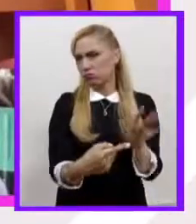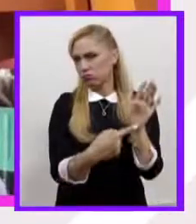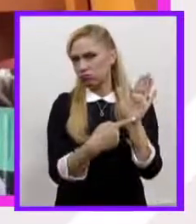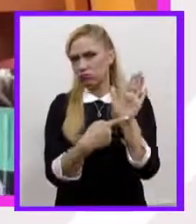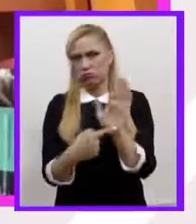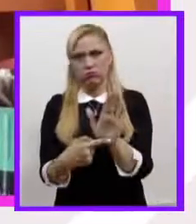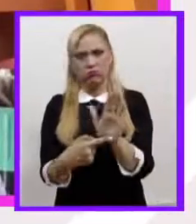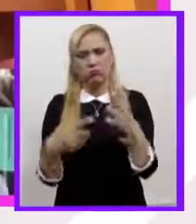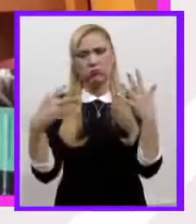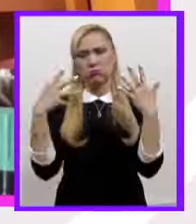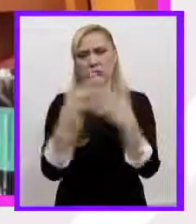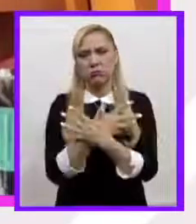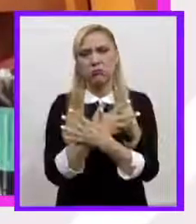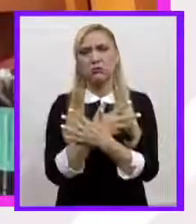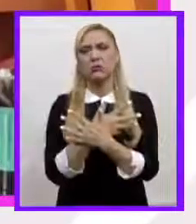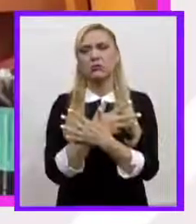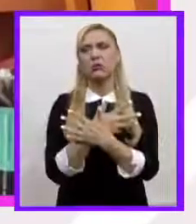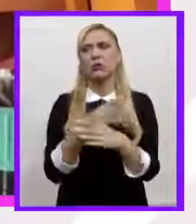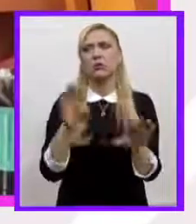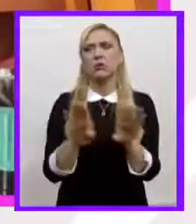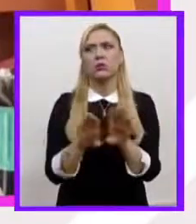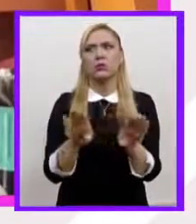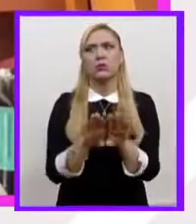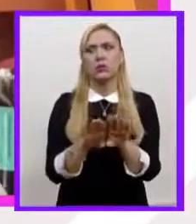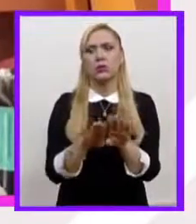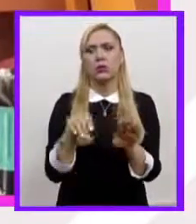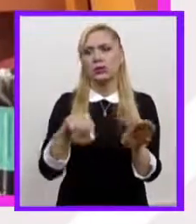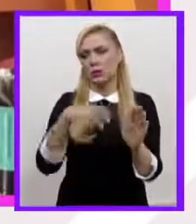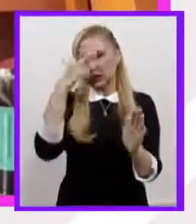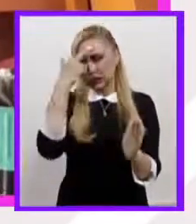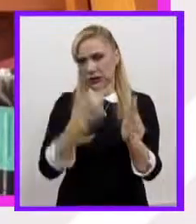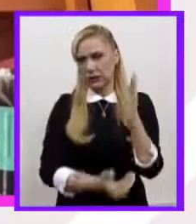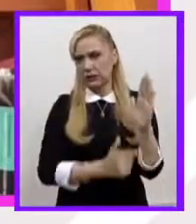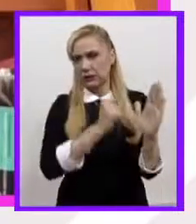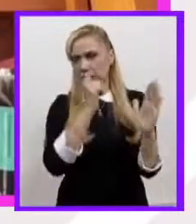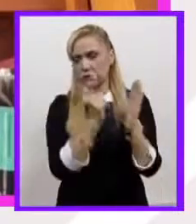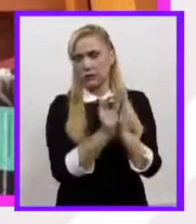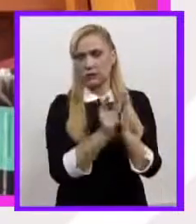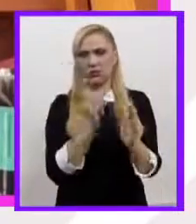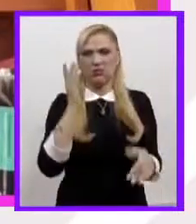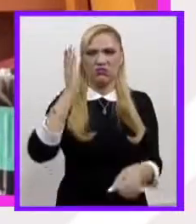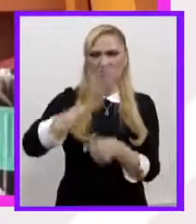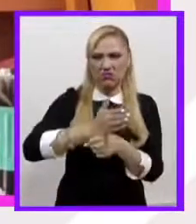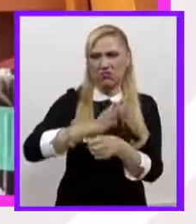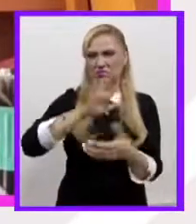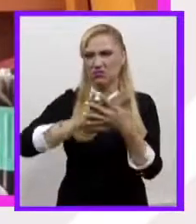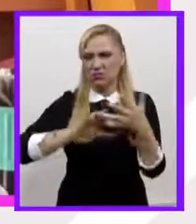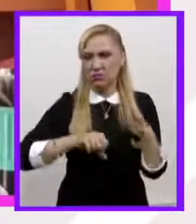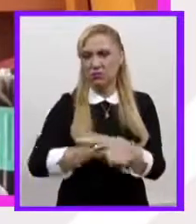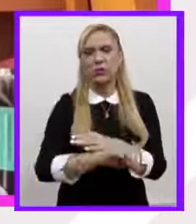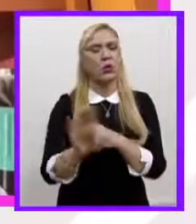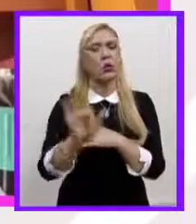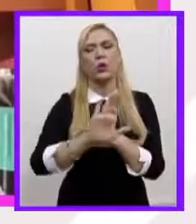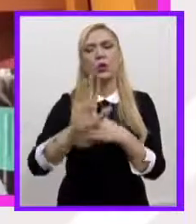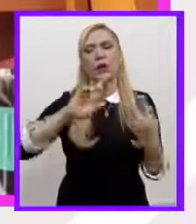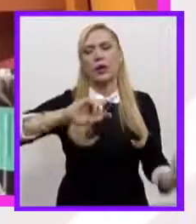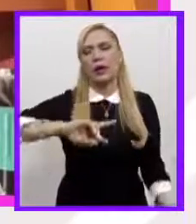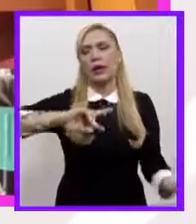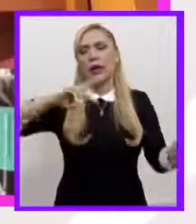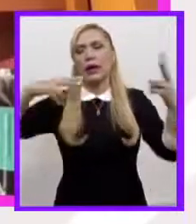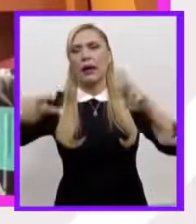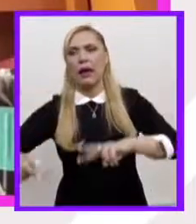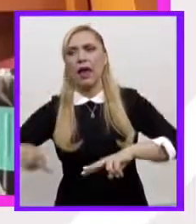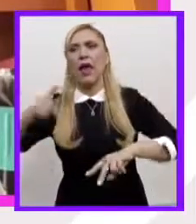comprobado que más que funcionar como un delito desde una perspectiva punitiva, pues ha sido más bien un